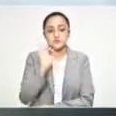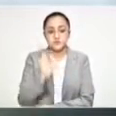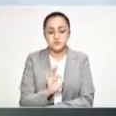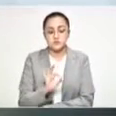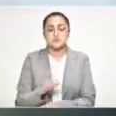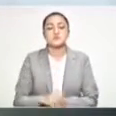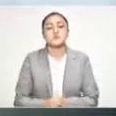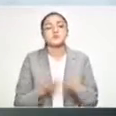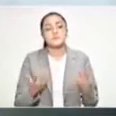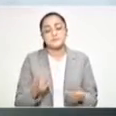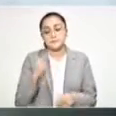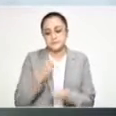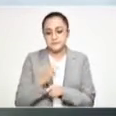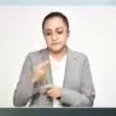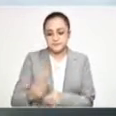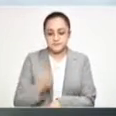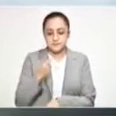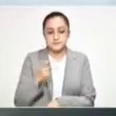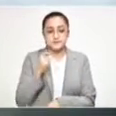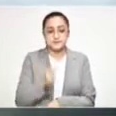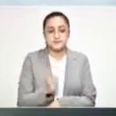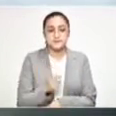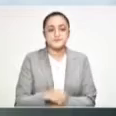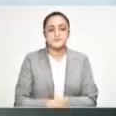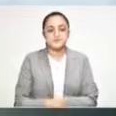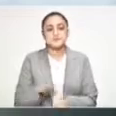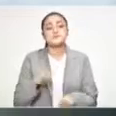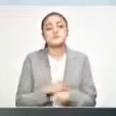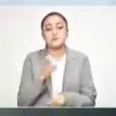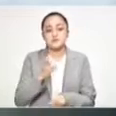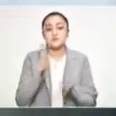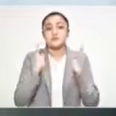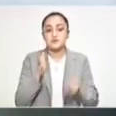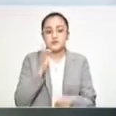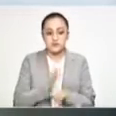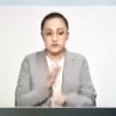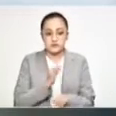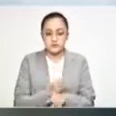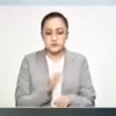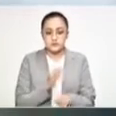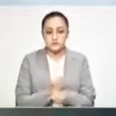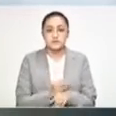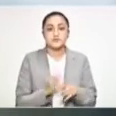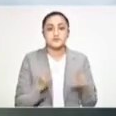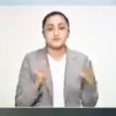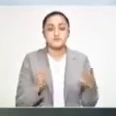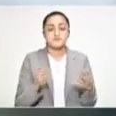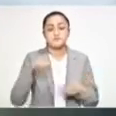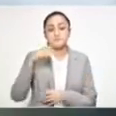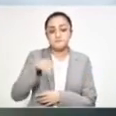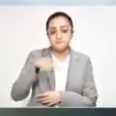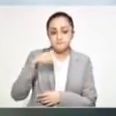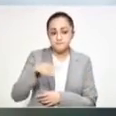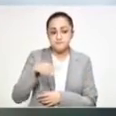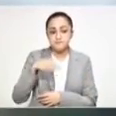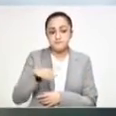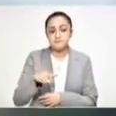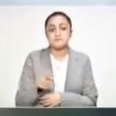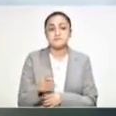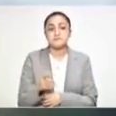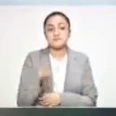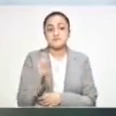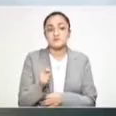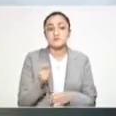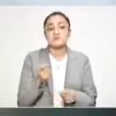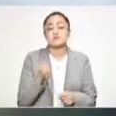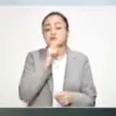58.33%. Sobre tu segunda pregunta, Fer, por eso estamos ya haciendo las campañas como